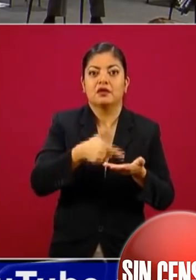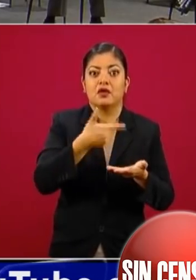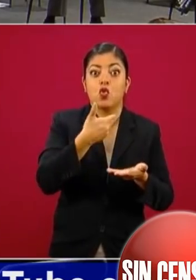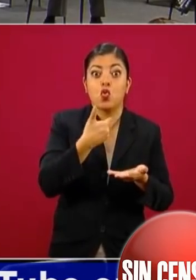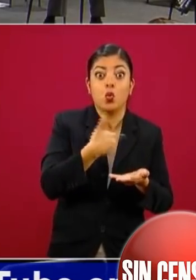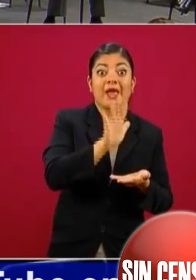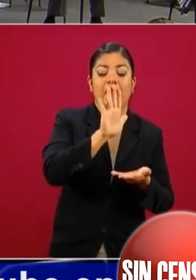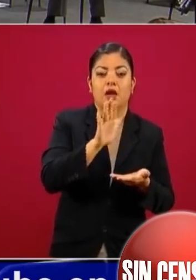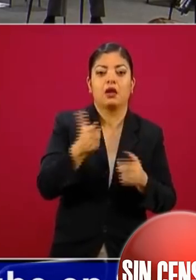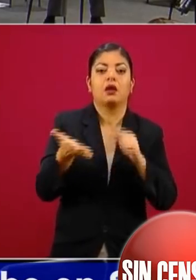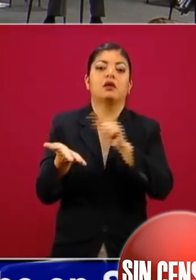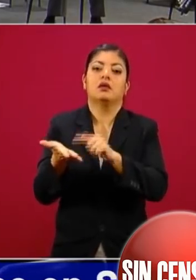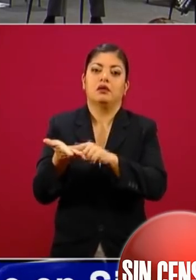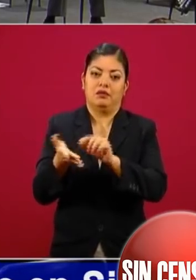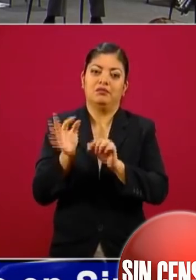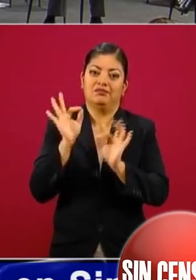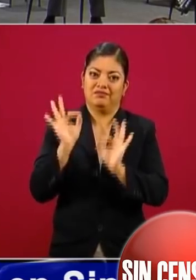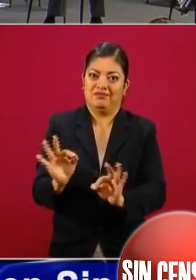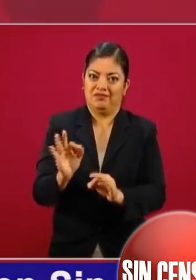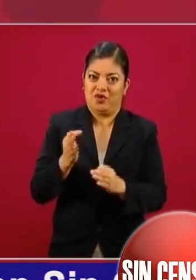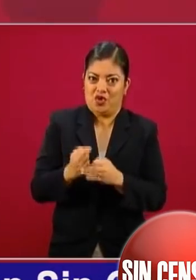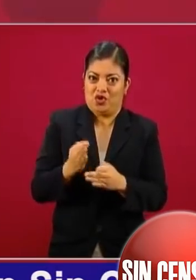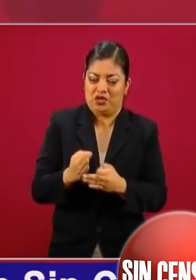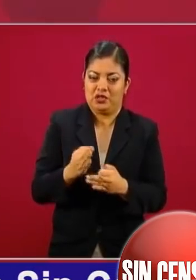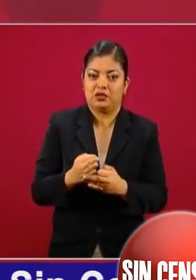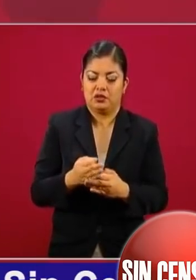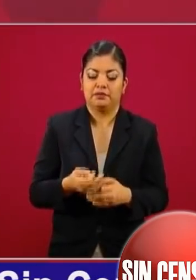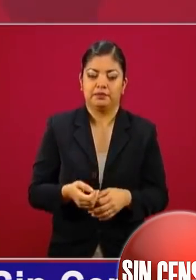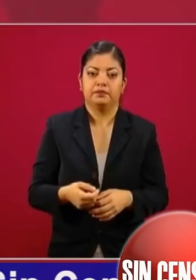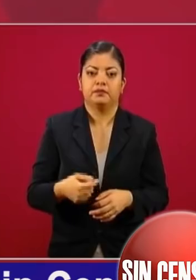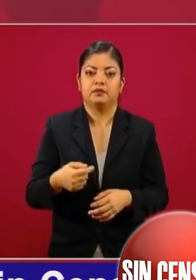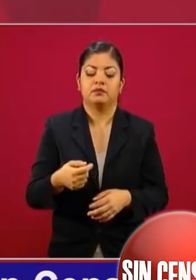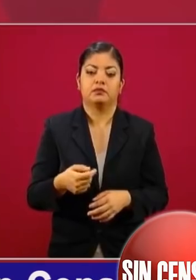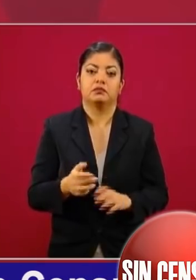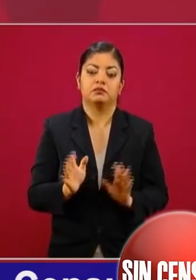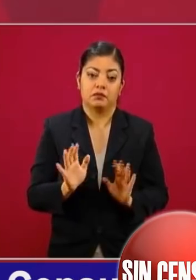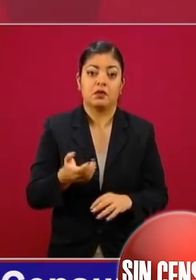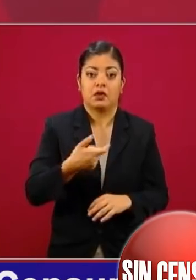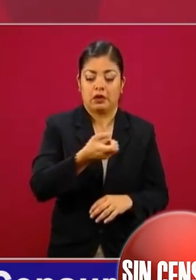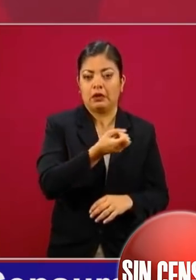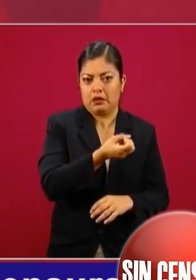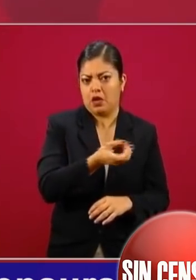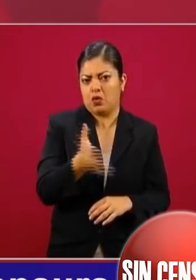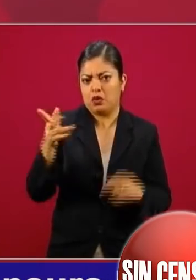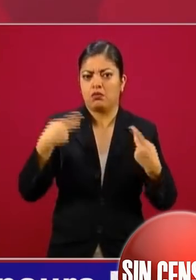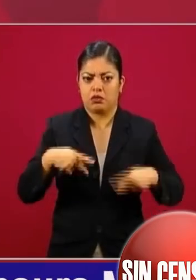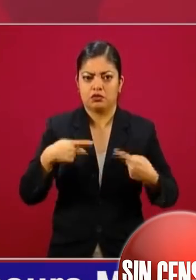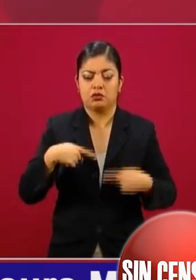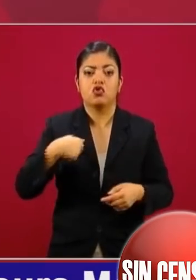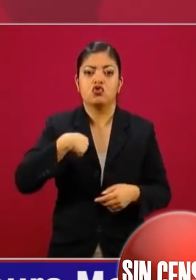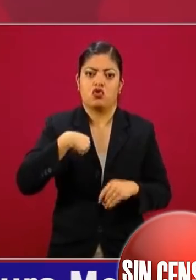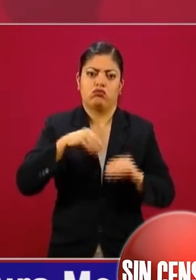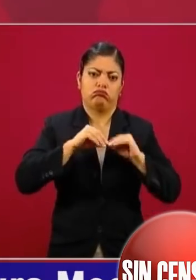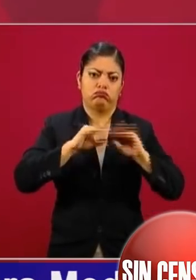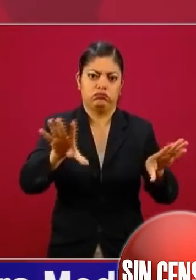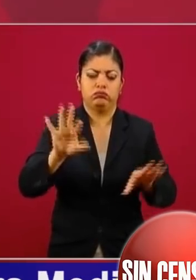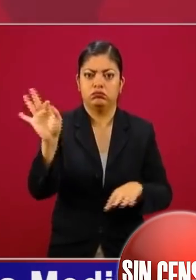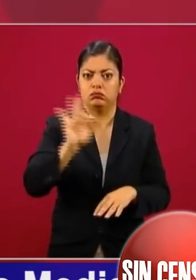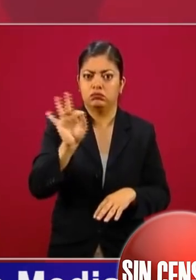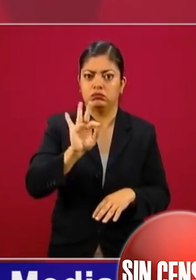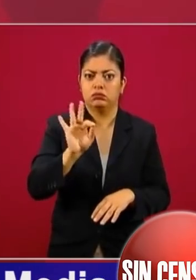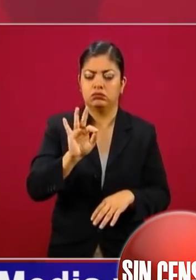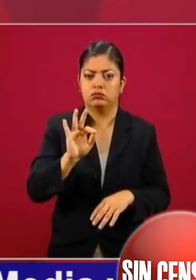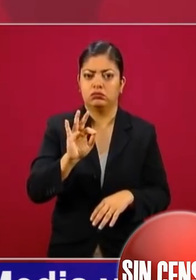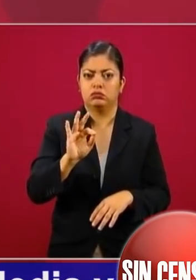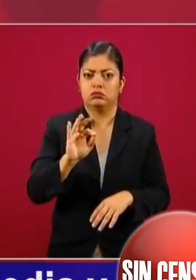siendo. Entonces, algunas personas, esto lo pongo a la luz pública por si alguien se topa con